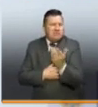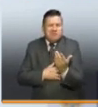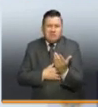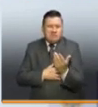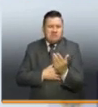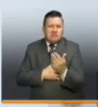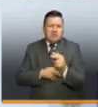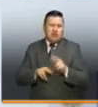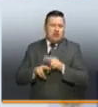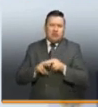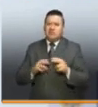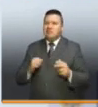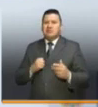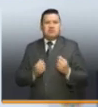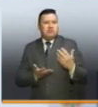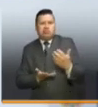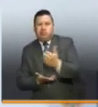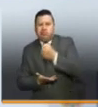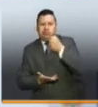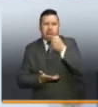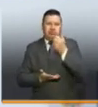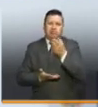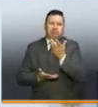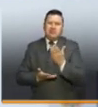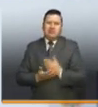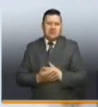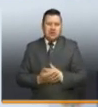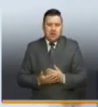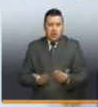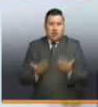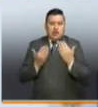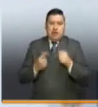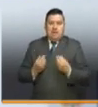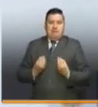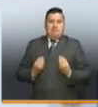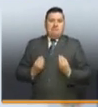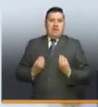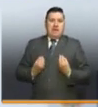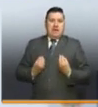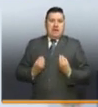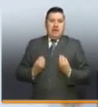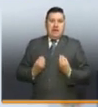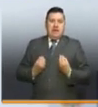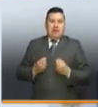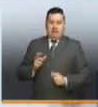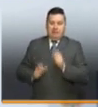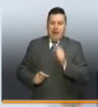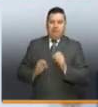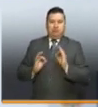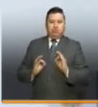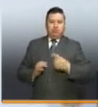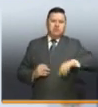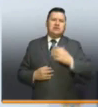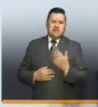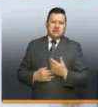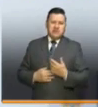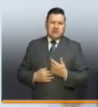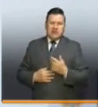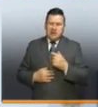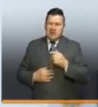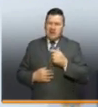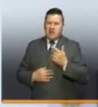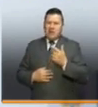condiciones normales tienen ingresos que les permite vivir adecuadamente pero que dado un choque negativo